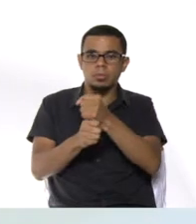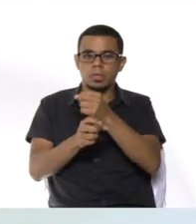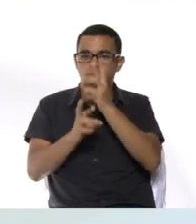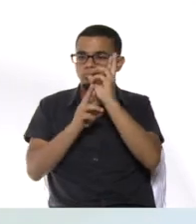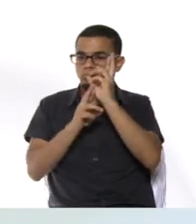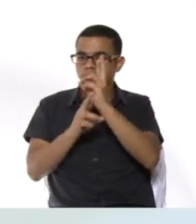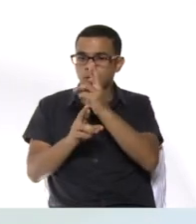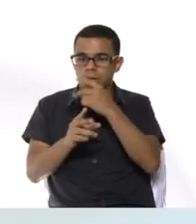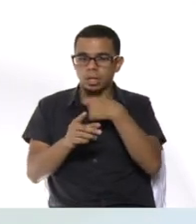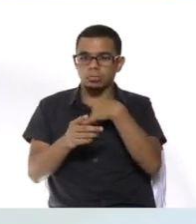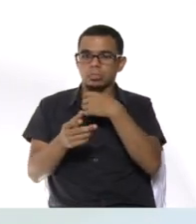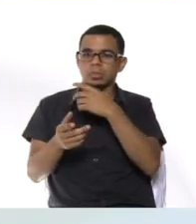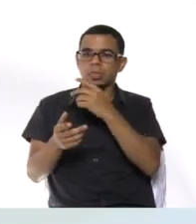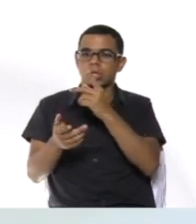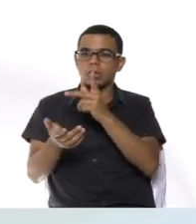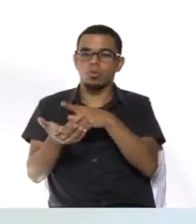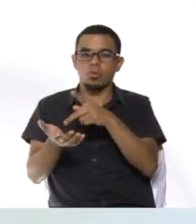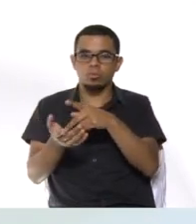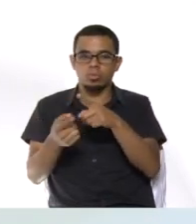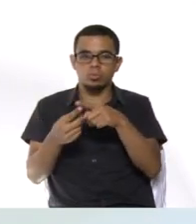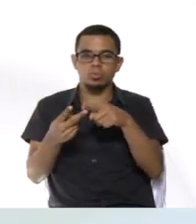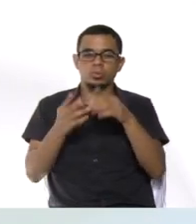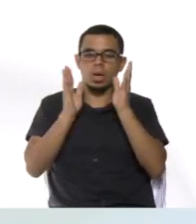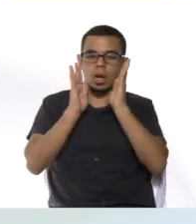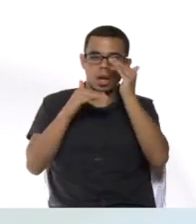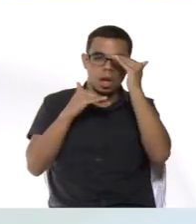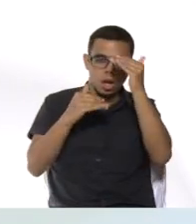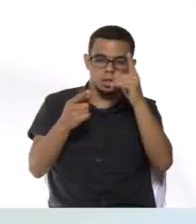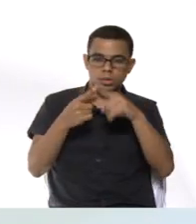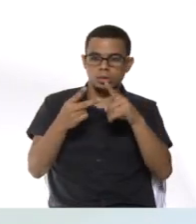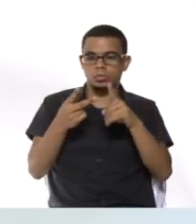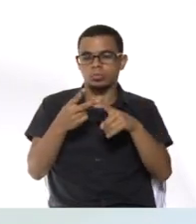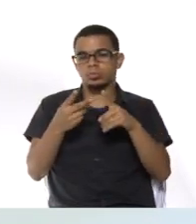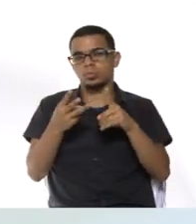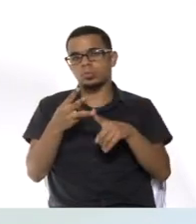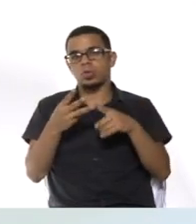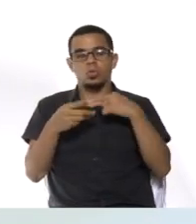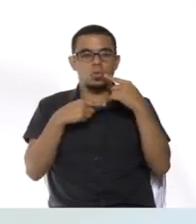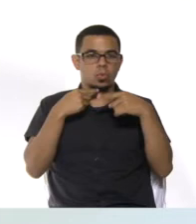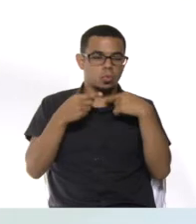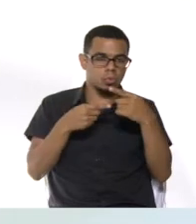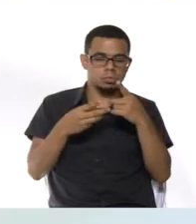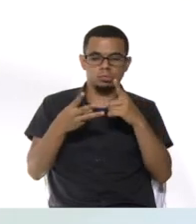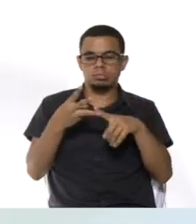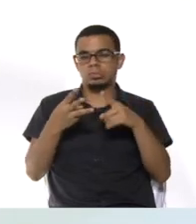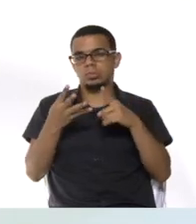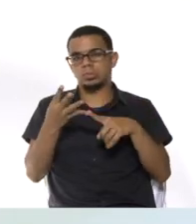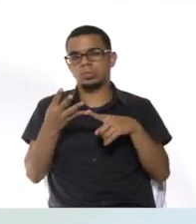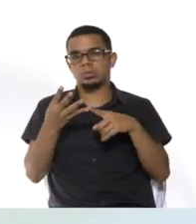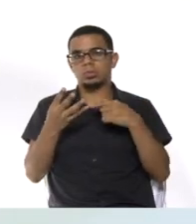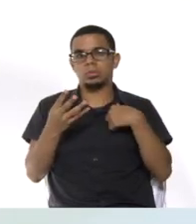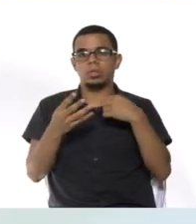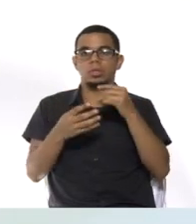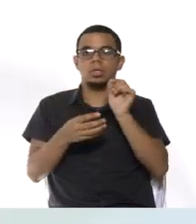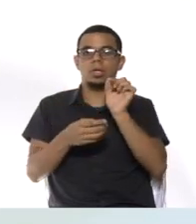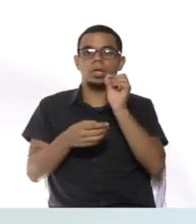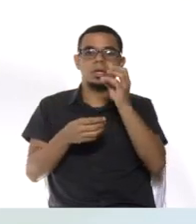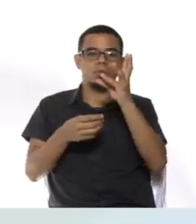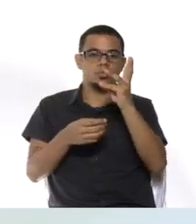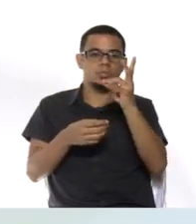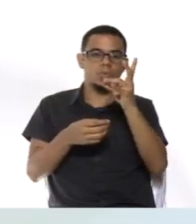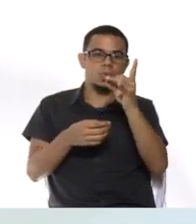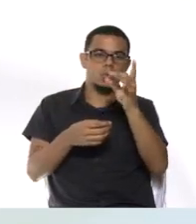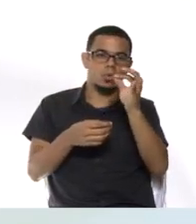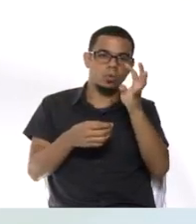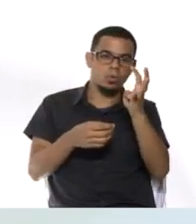que es la atención, la concentración, podemos trabajar también lo que son los colores, podemos trabajar el conteo, son